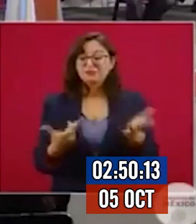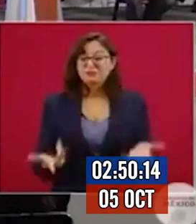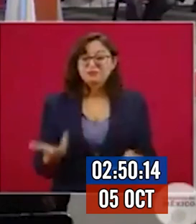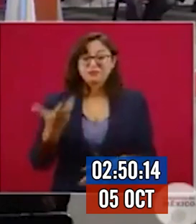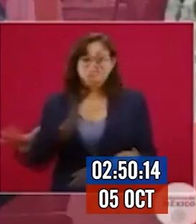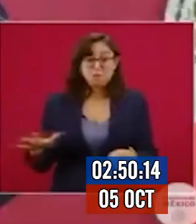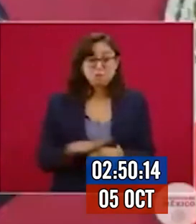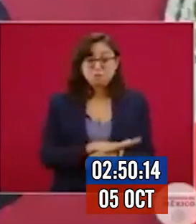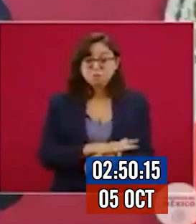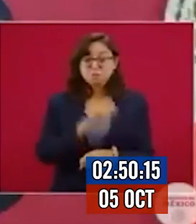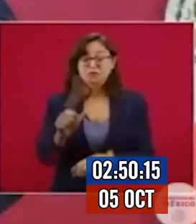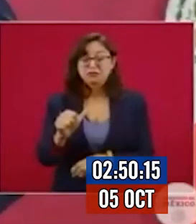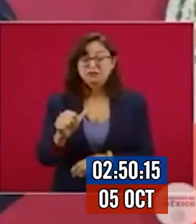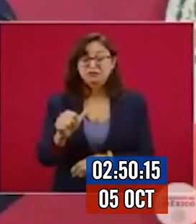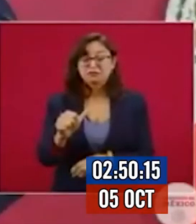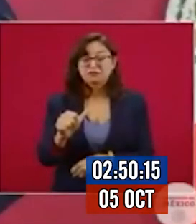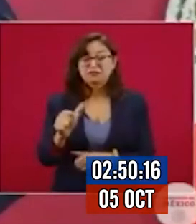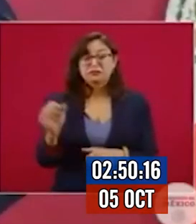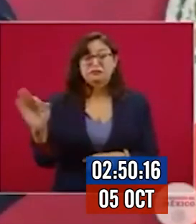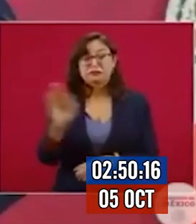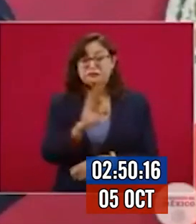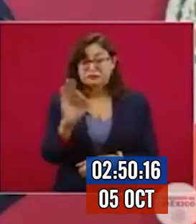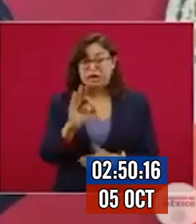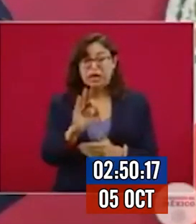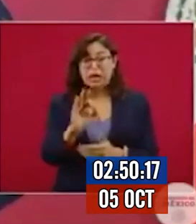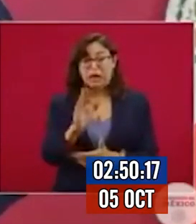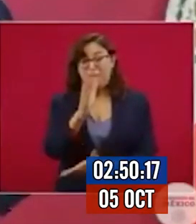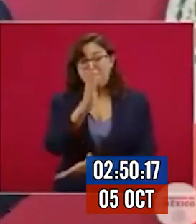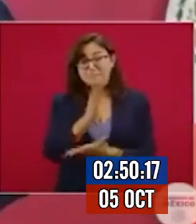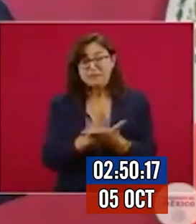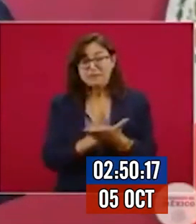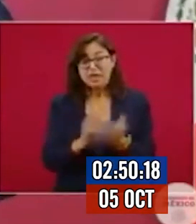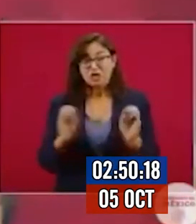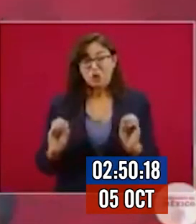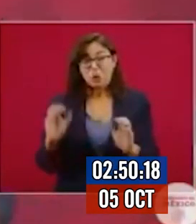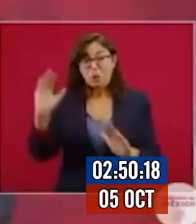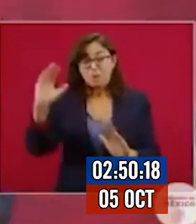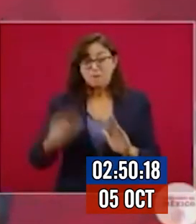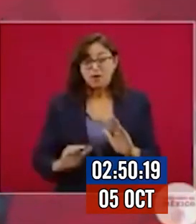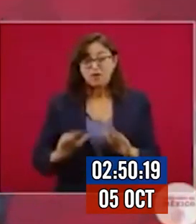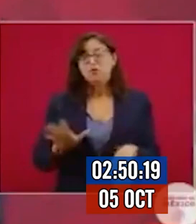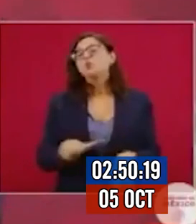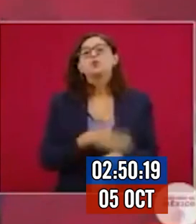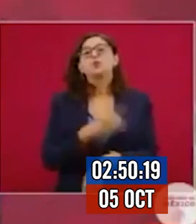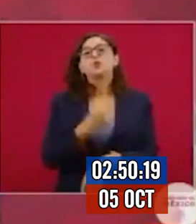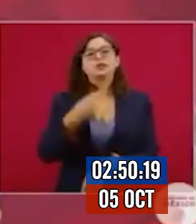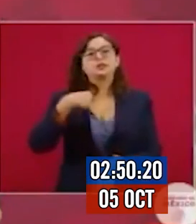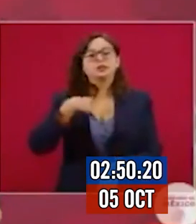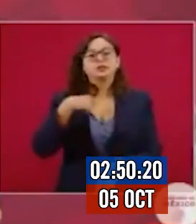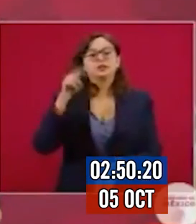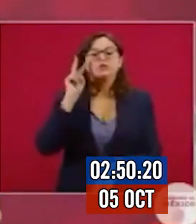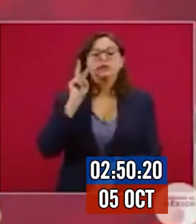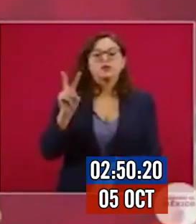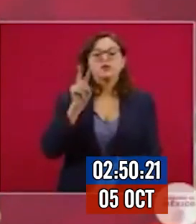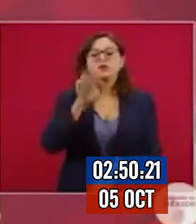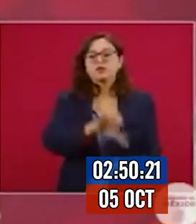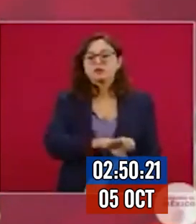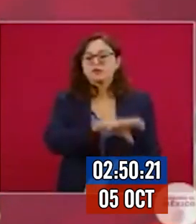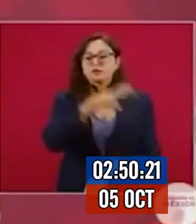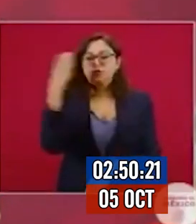zócalo ayer yo creo que si acaso la mitad o menos vi una foto